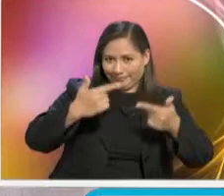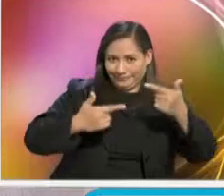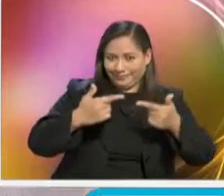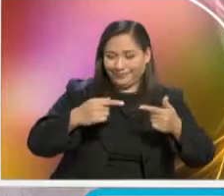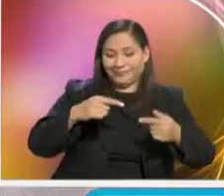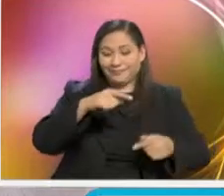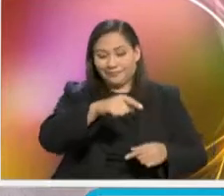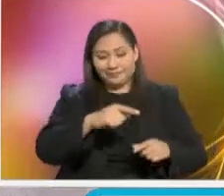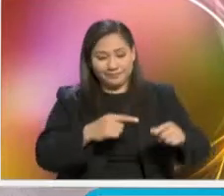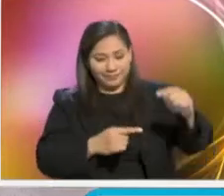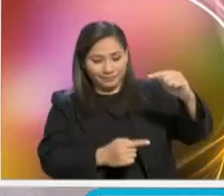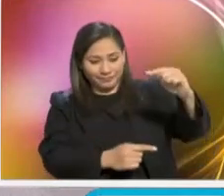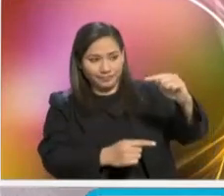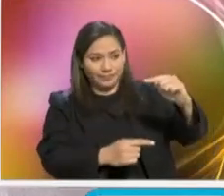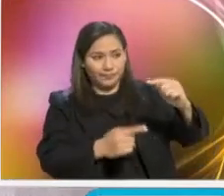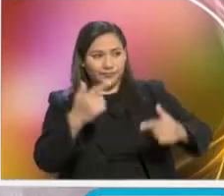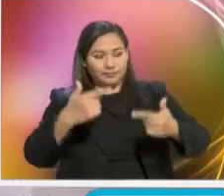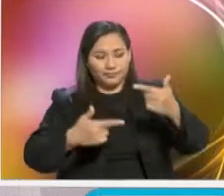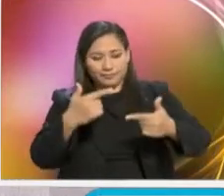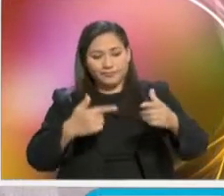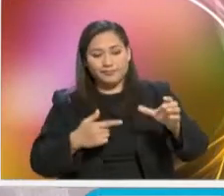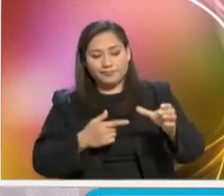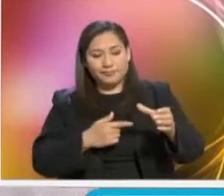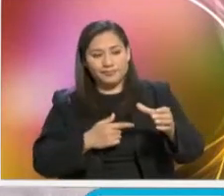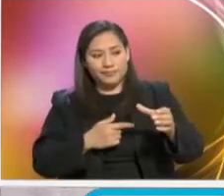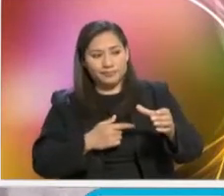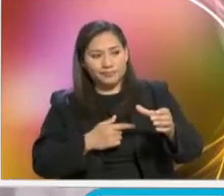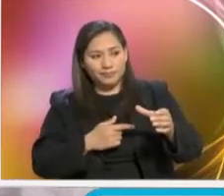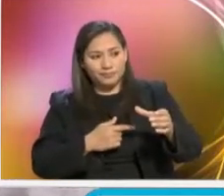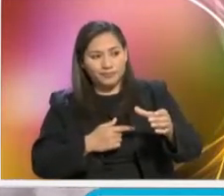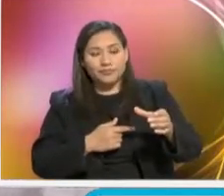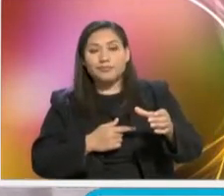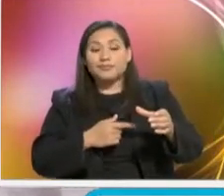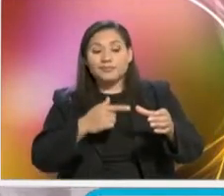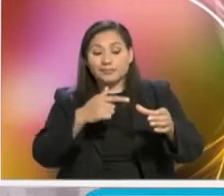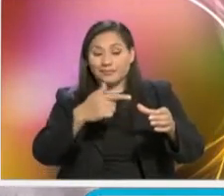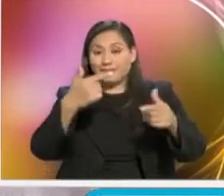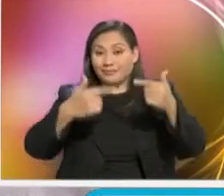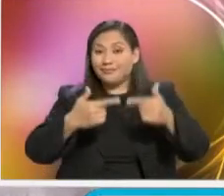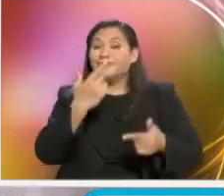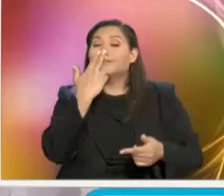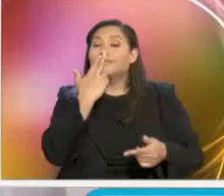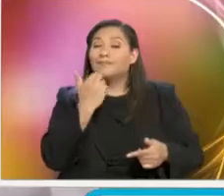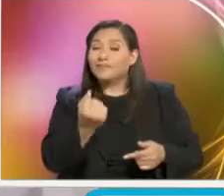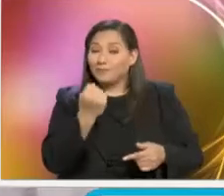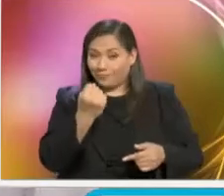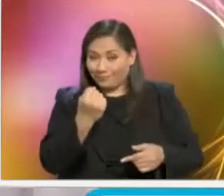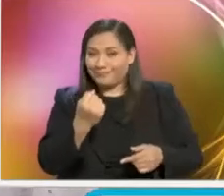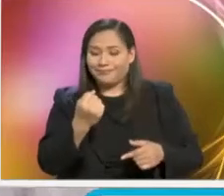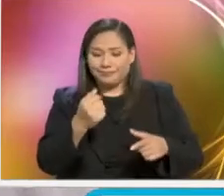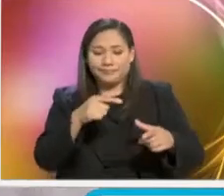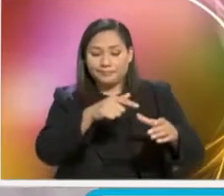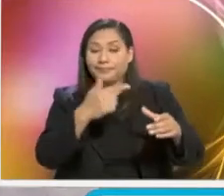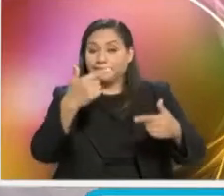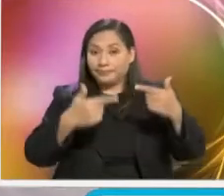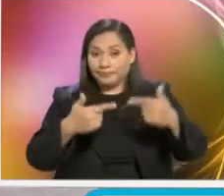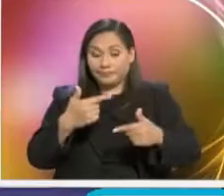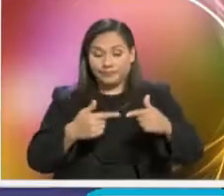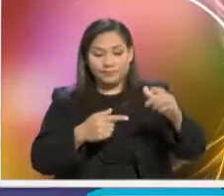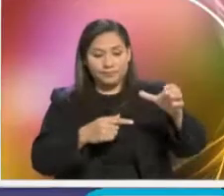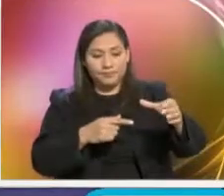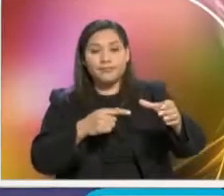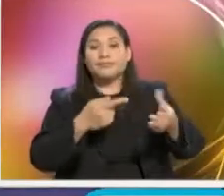aquí tenemos una leche, en este caso, que es una leche azucarada. Esta leche azucarada, por ejemplo, que yo tengo